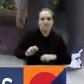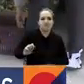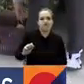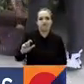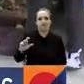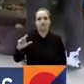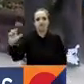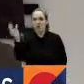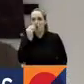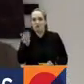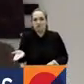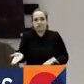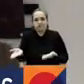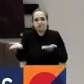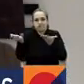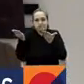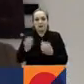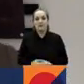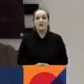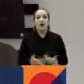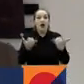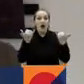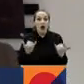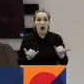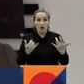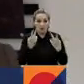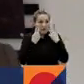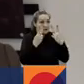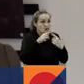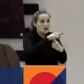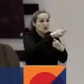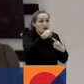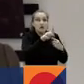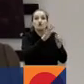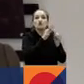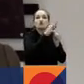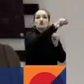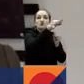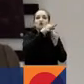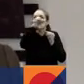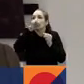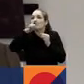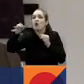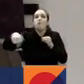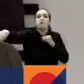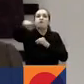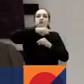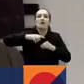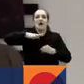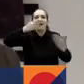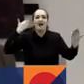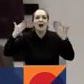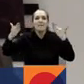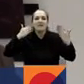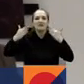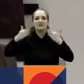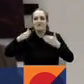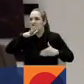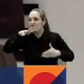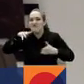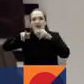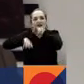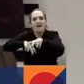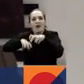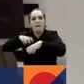El ingreso a todas las veredas y pueblos de Colombia donde se produce papa, y esto hace que se dificulte más